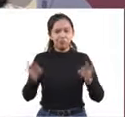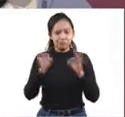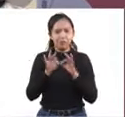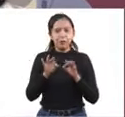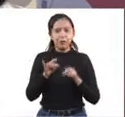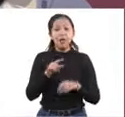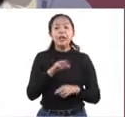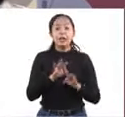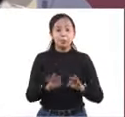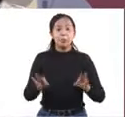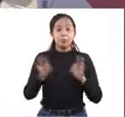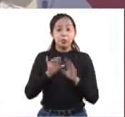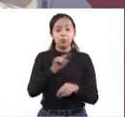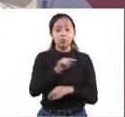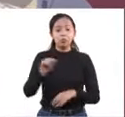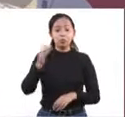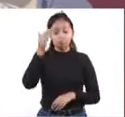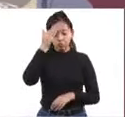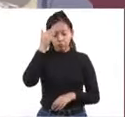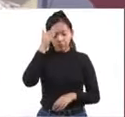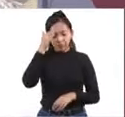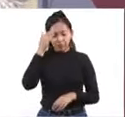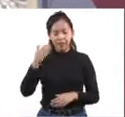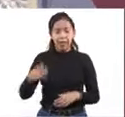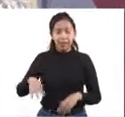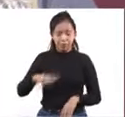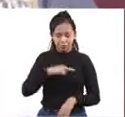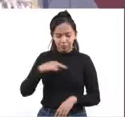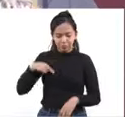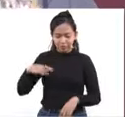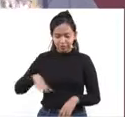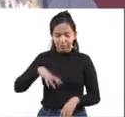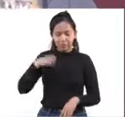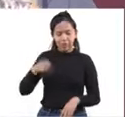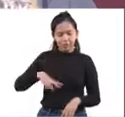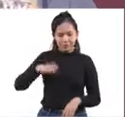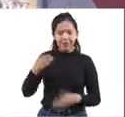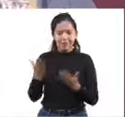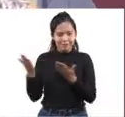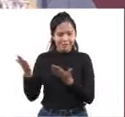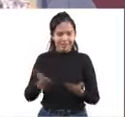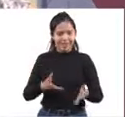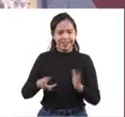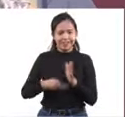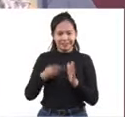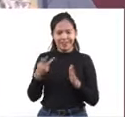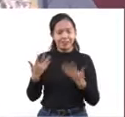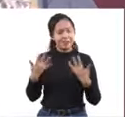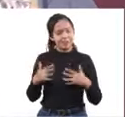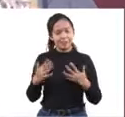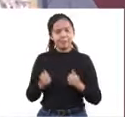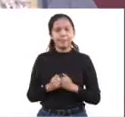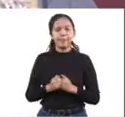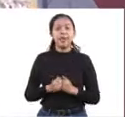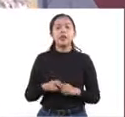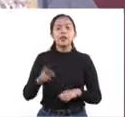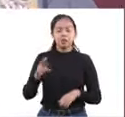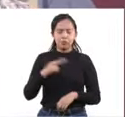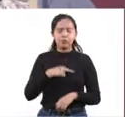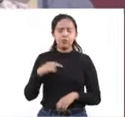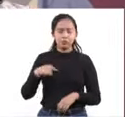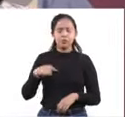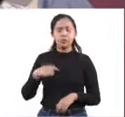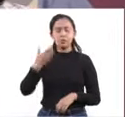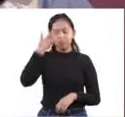México y que se reconozcan nuestros esfuerzos para regresar a nuestra tierra. Queremos reconocer que es un privilegio